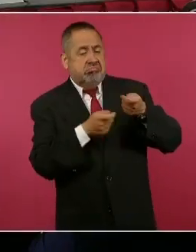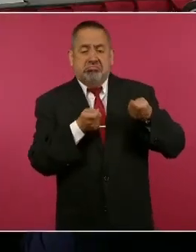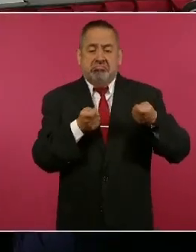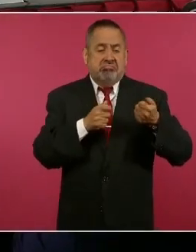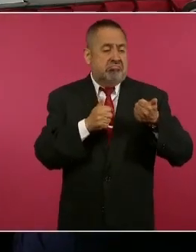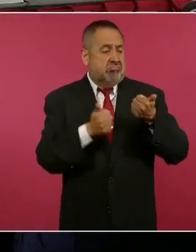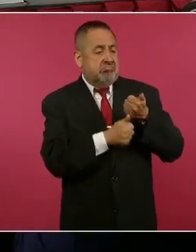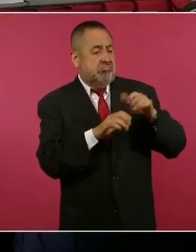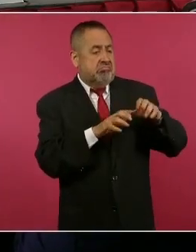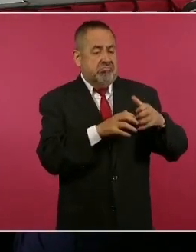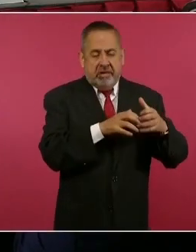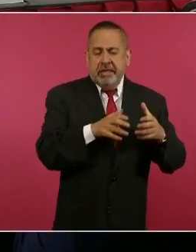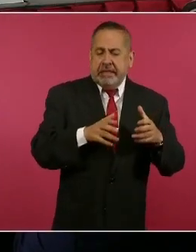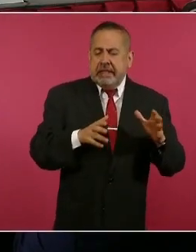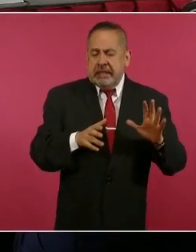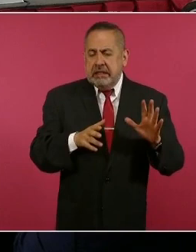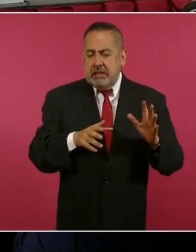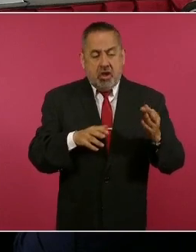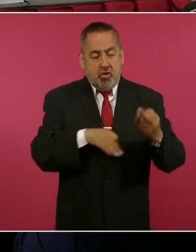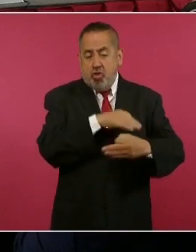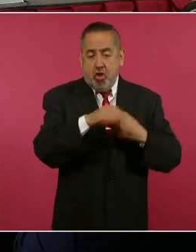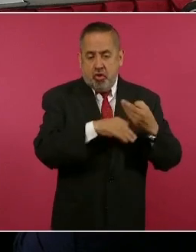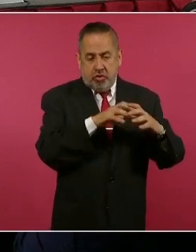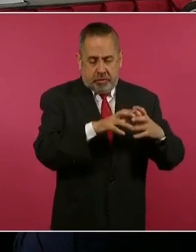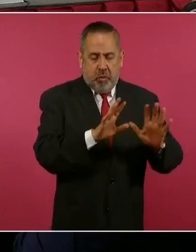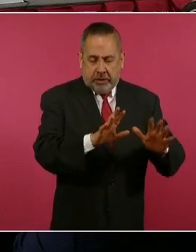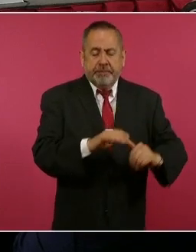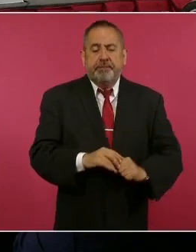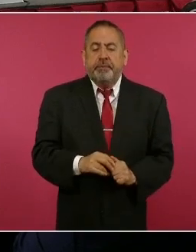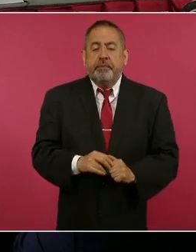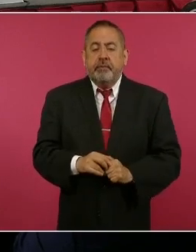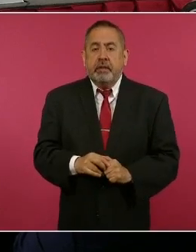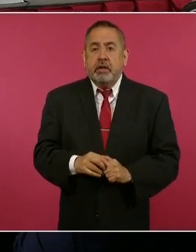potencias, todos.